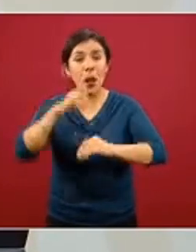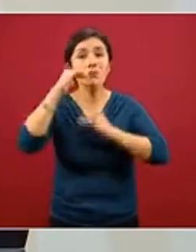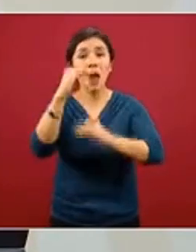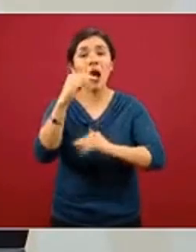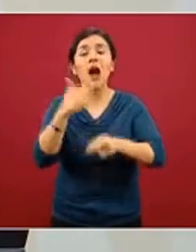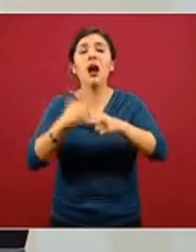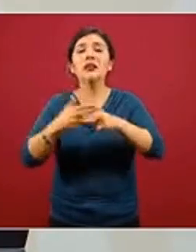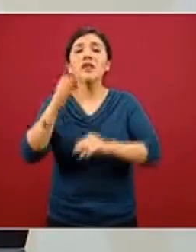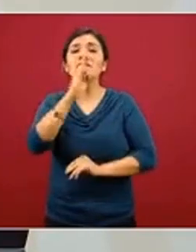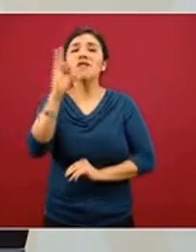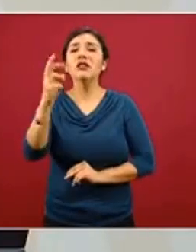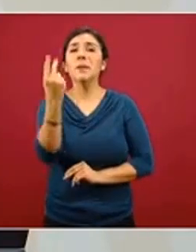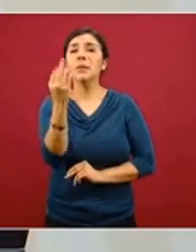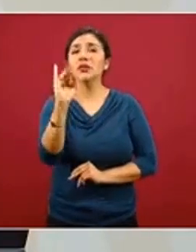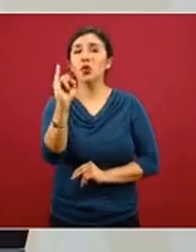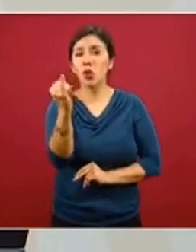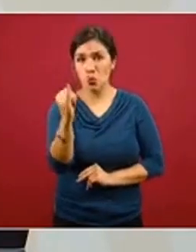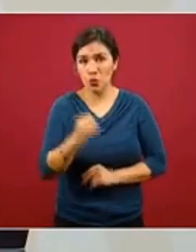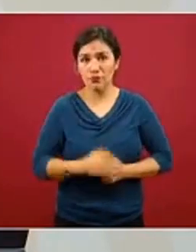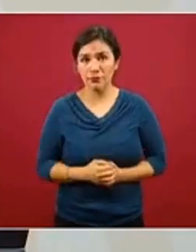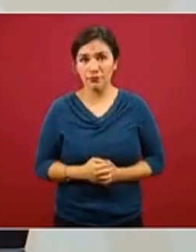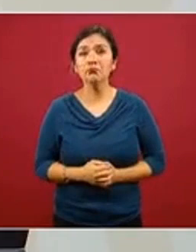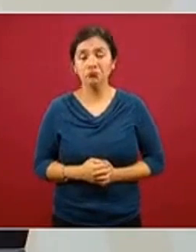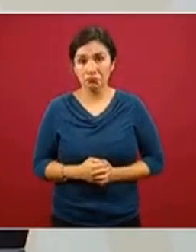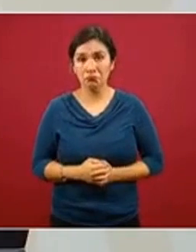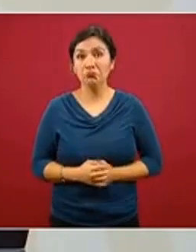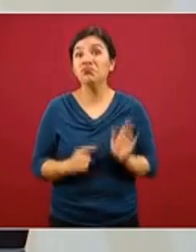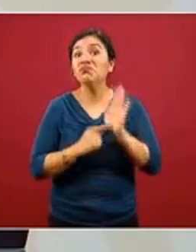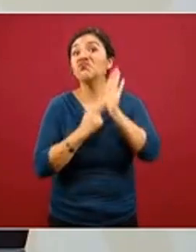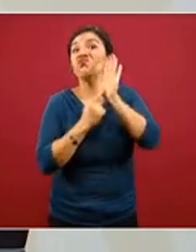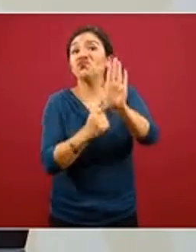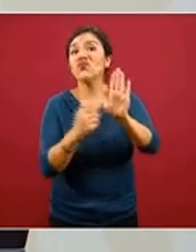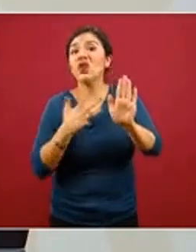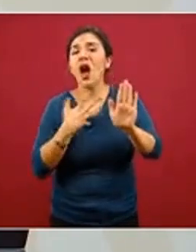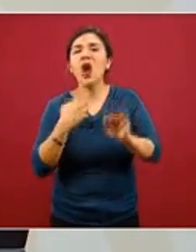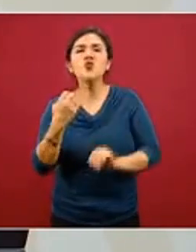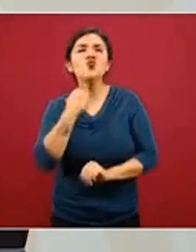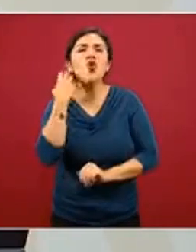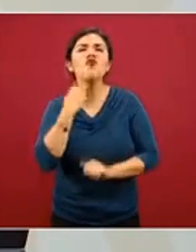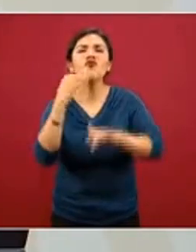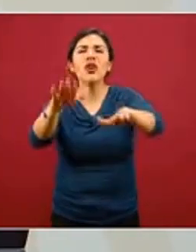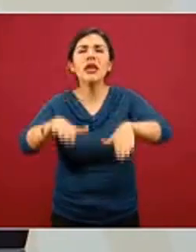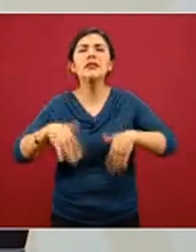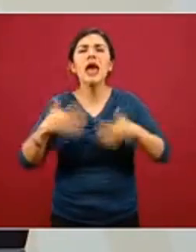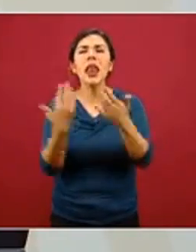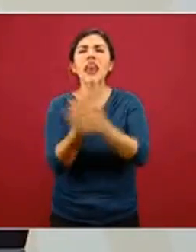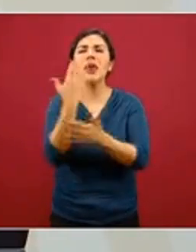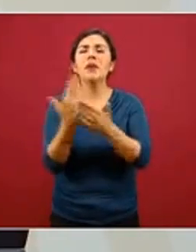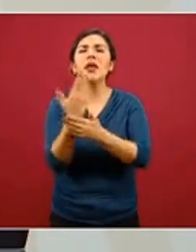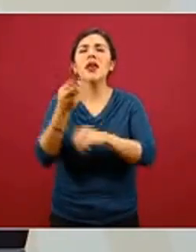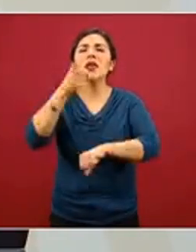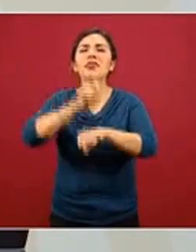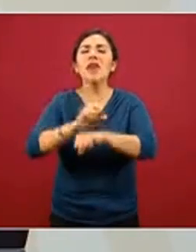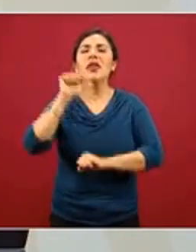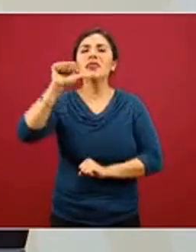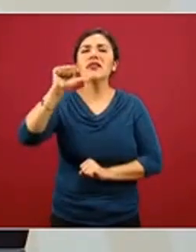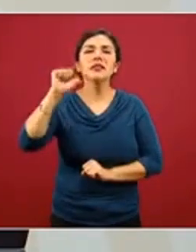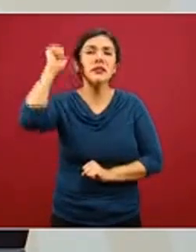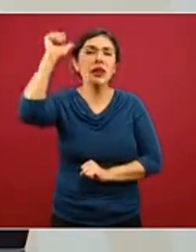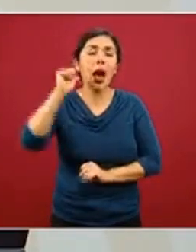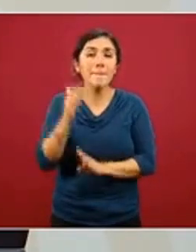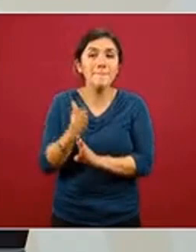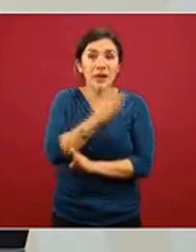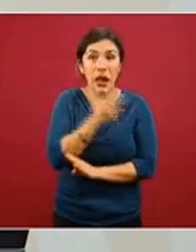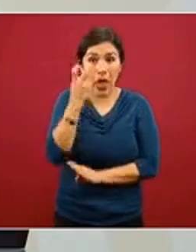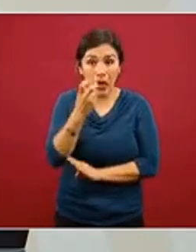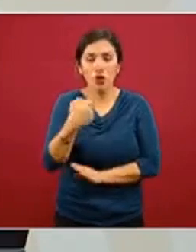y aluden como elemento referencial o de evidencia la conferencia matutina del 16 de abril,